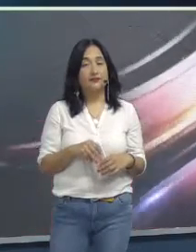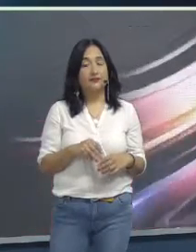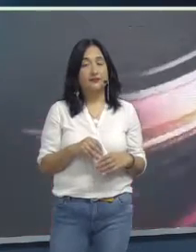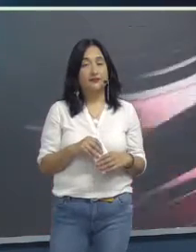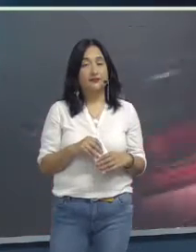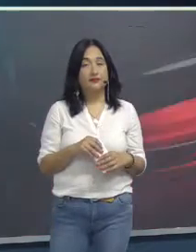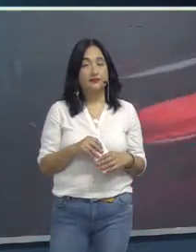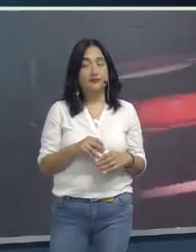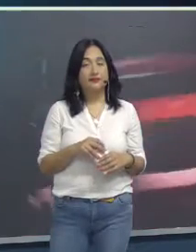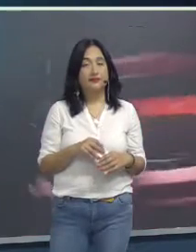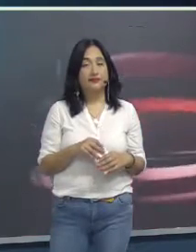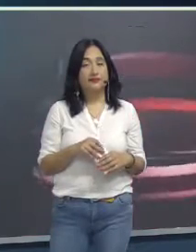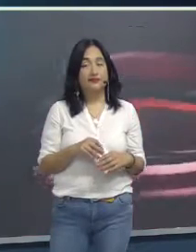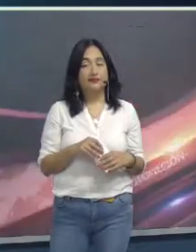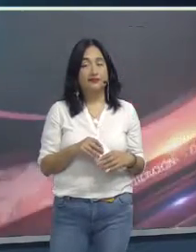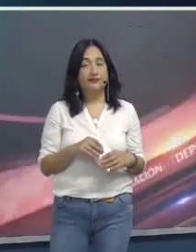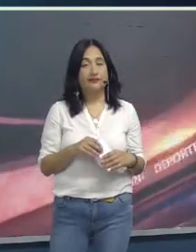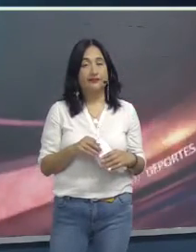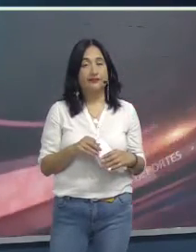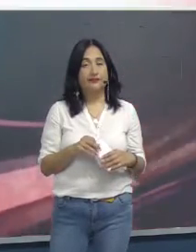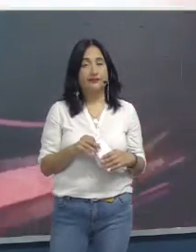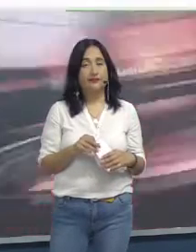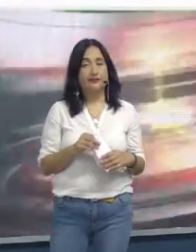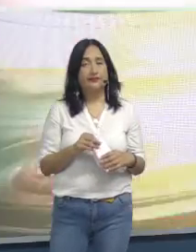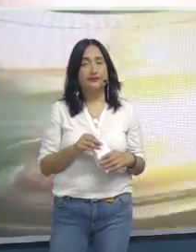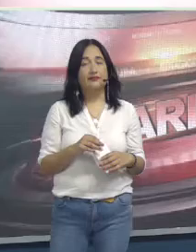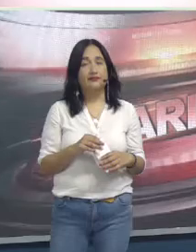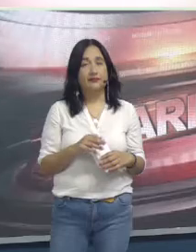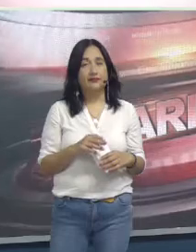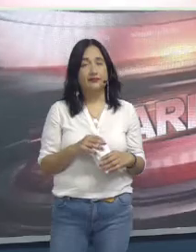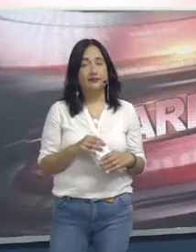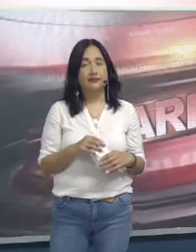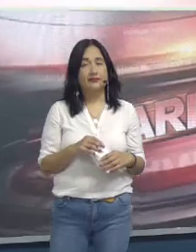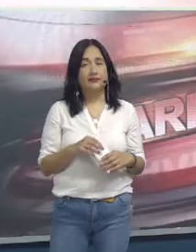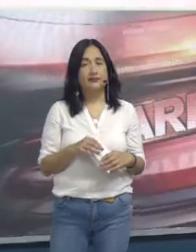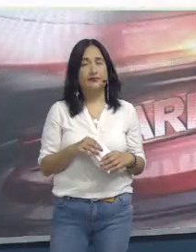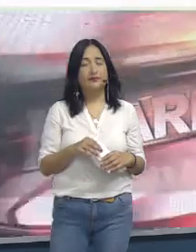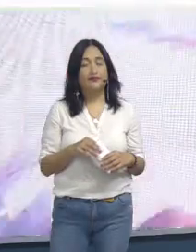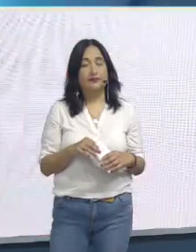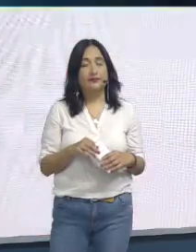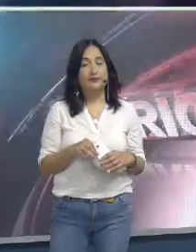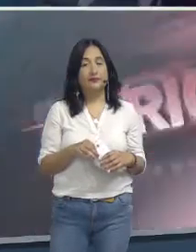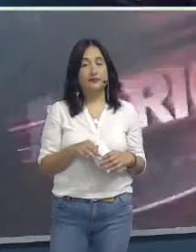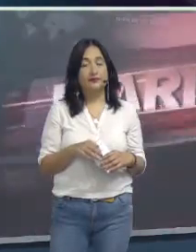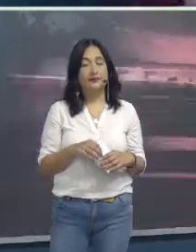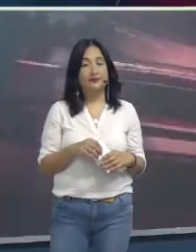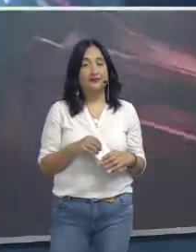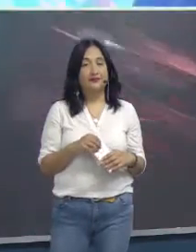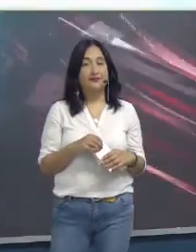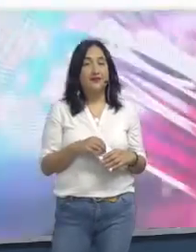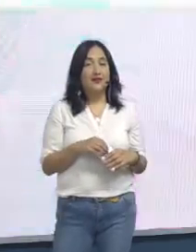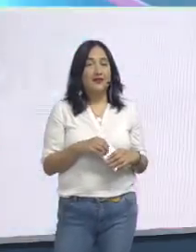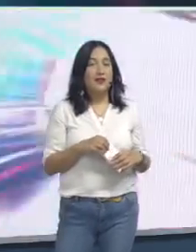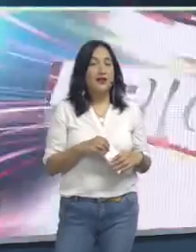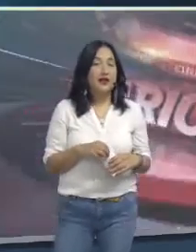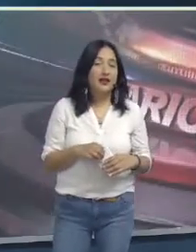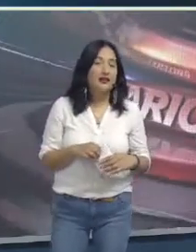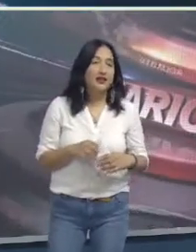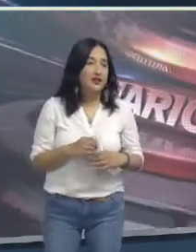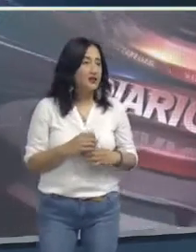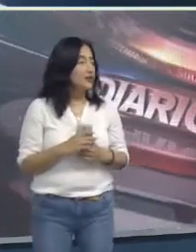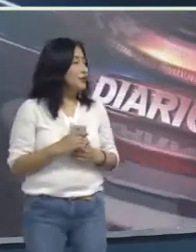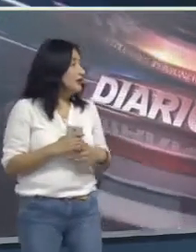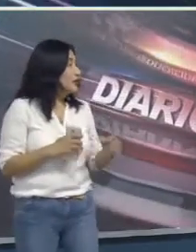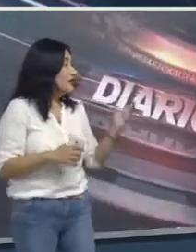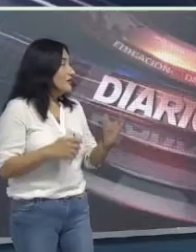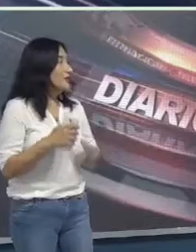con esta fase 3 de alguna manera que tenemos, y todo lo demás se está analizando, escuchando los pedidos de la ciudadanía. Porque en